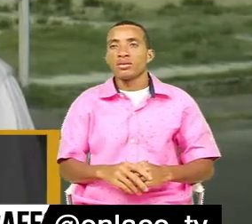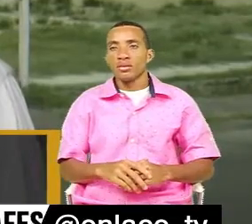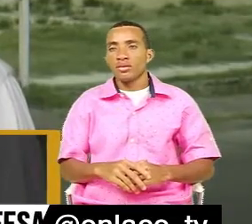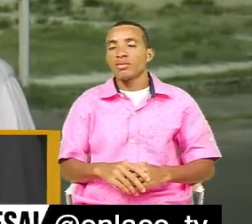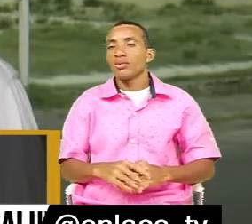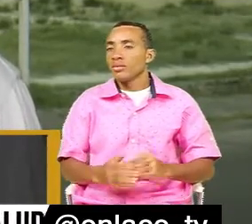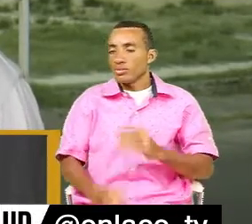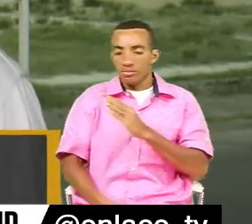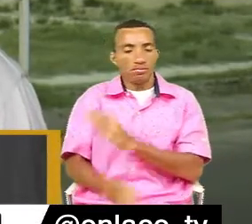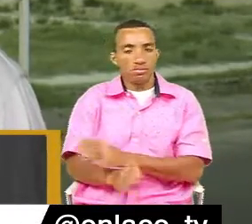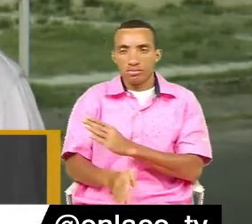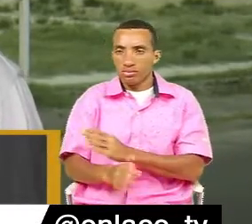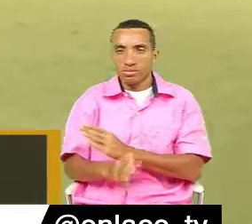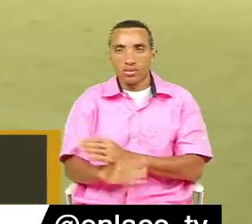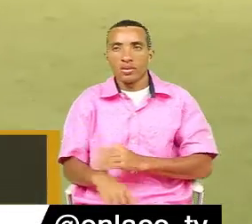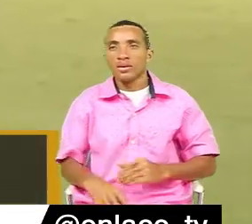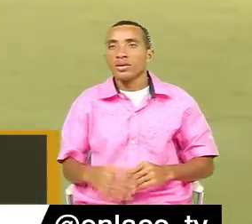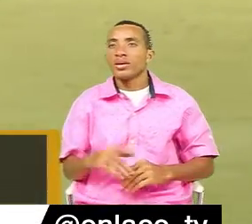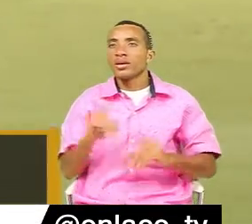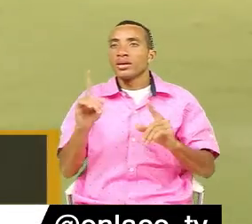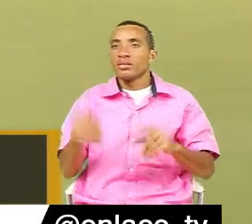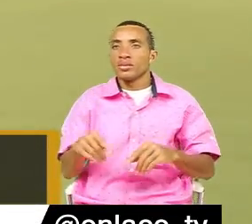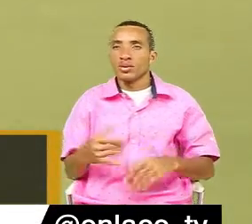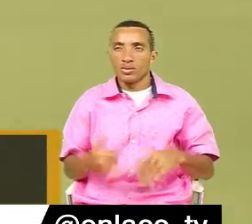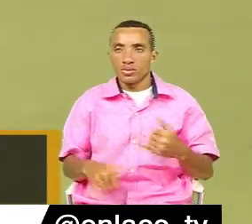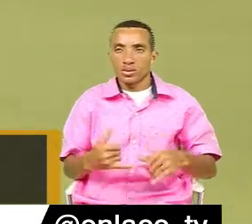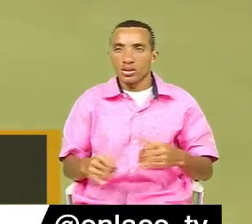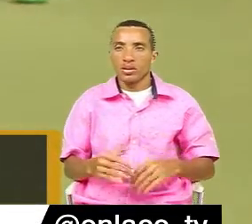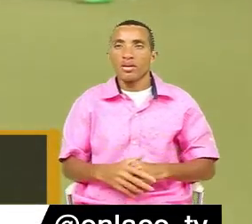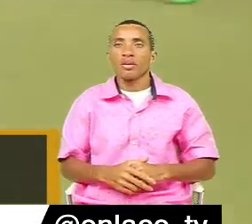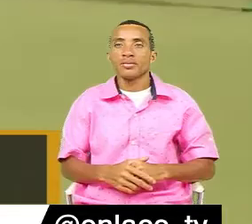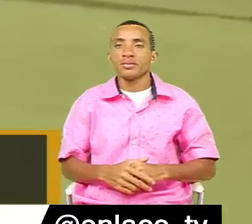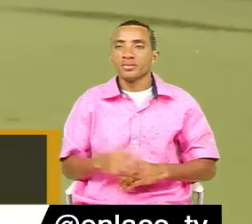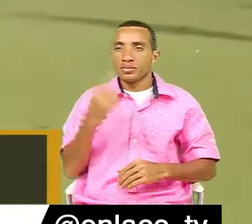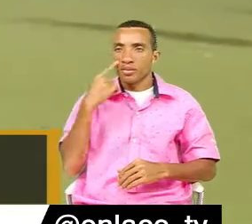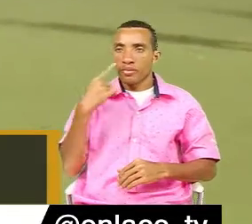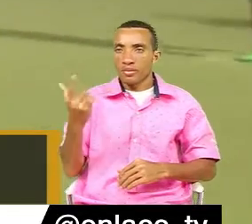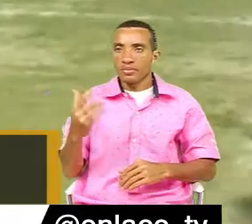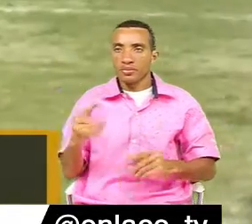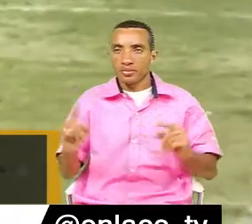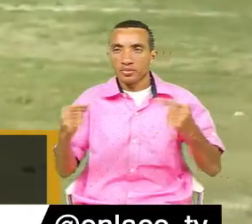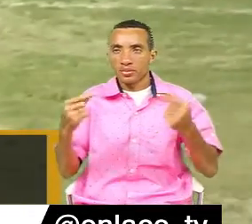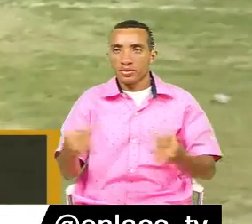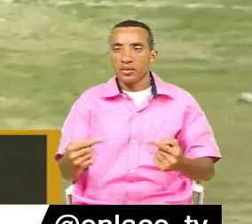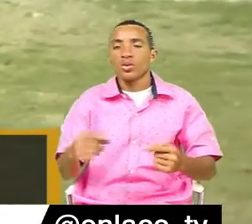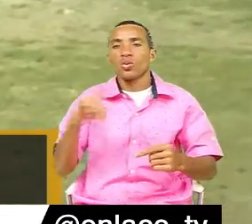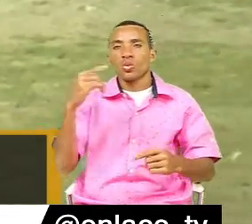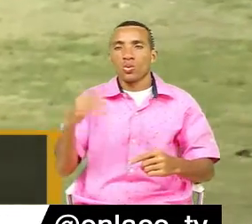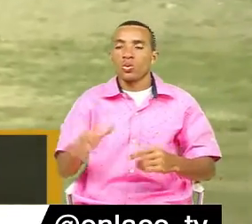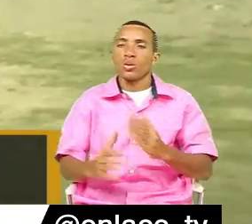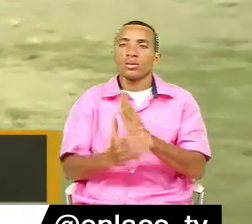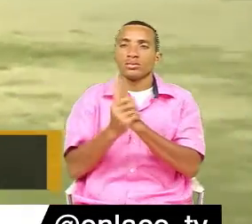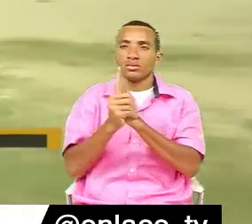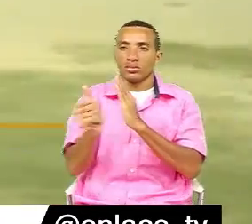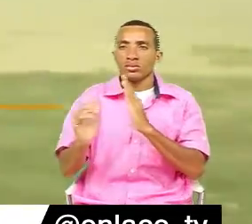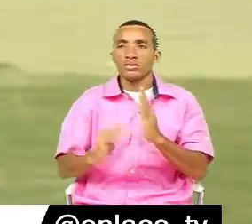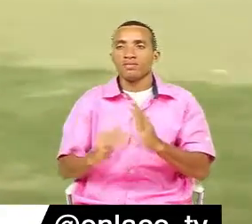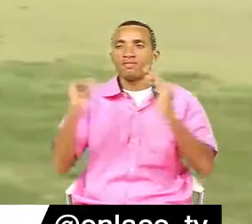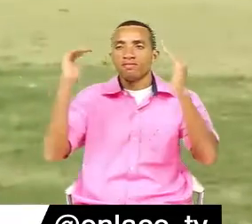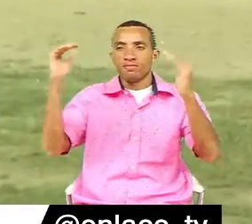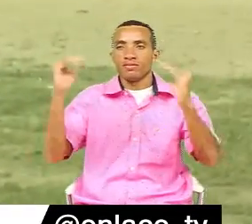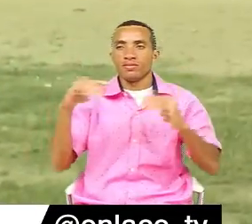todavía dan mucho de qué hablar en el campeonato. En este torneo se observa el gran nivel del fútbol aficionado en el puerto petrolero.